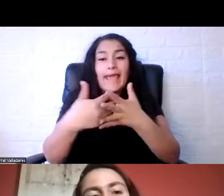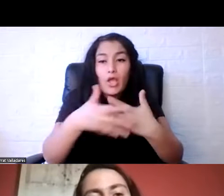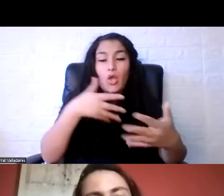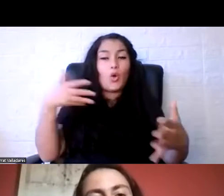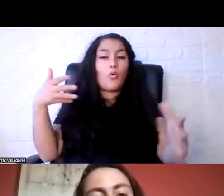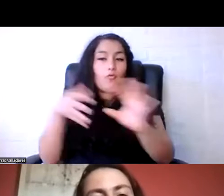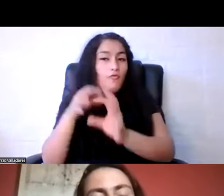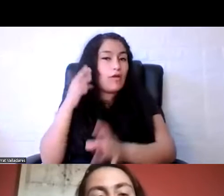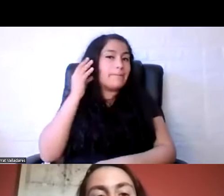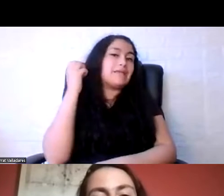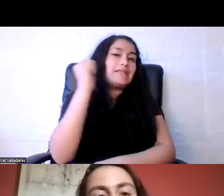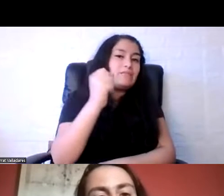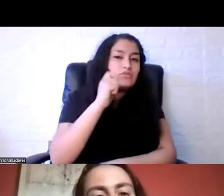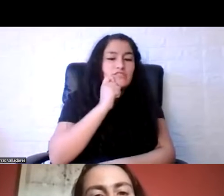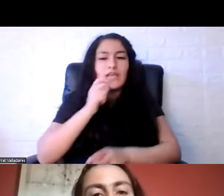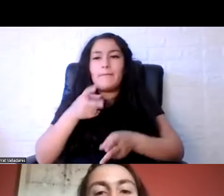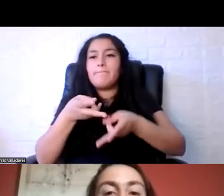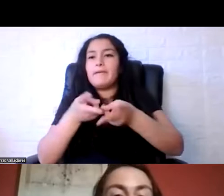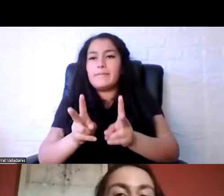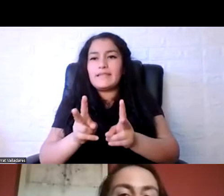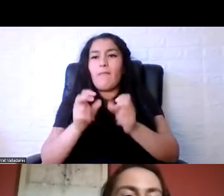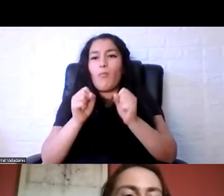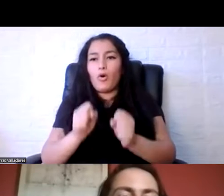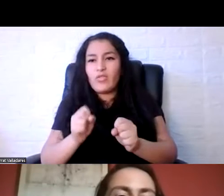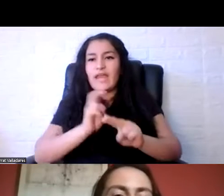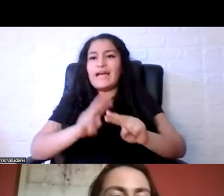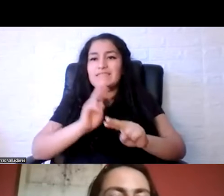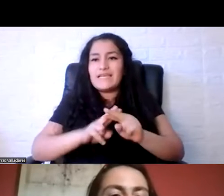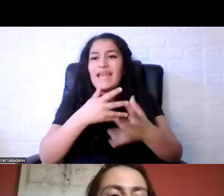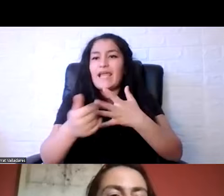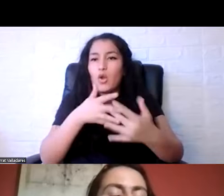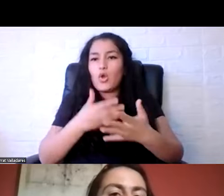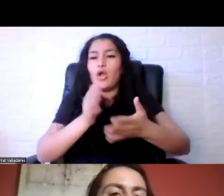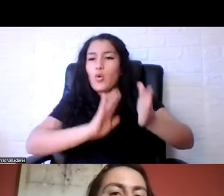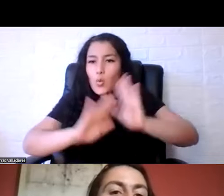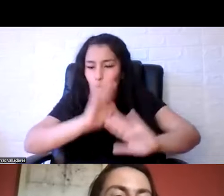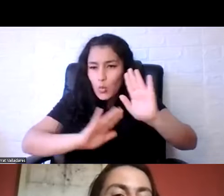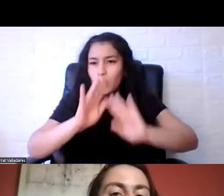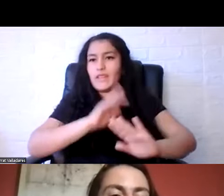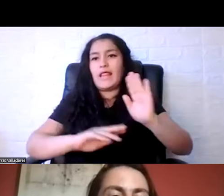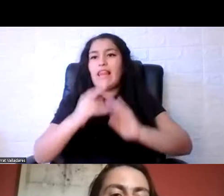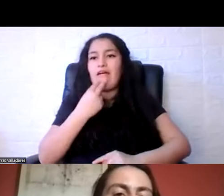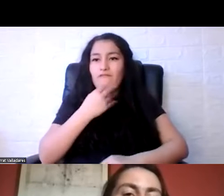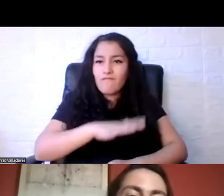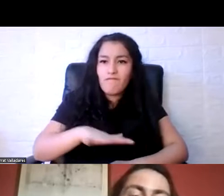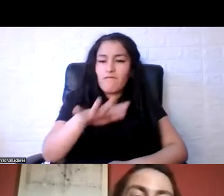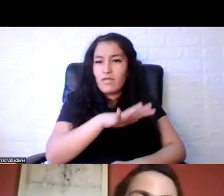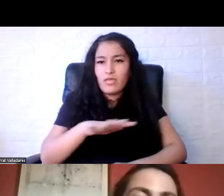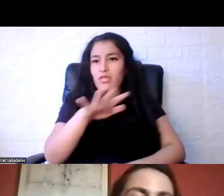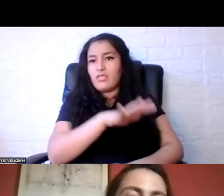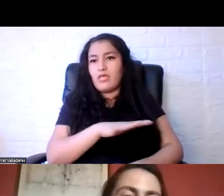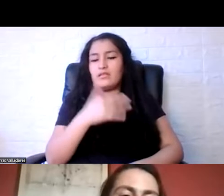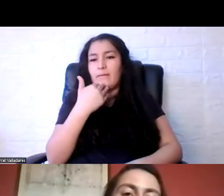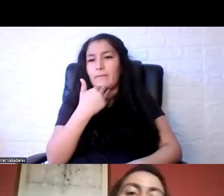espacios para reconocer, imaginar y crear ecologías que afirmen la vida en lugares que son extractivizados, en lugares donde